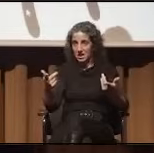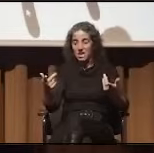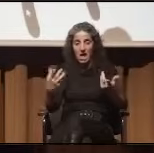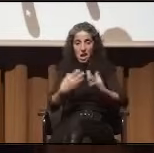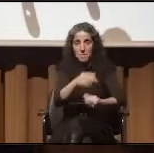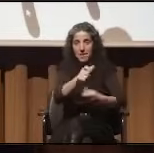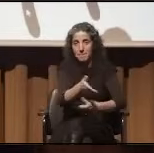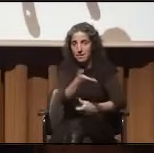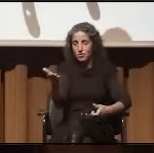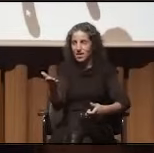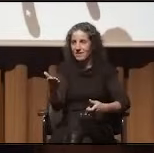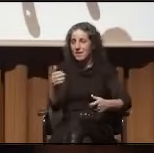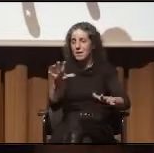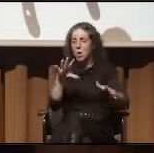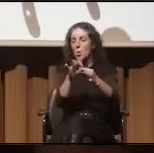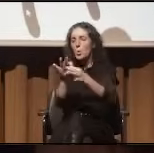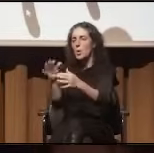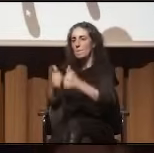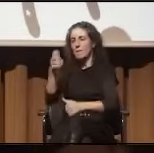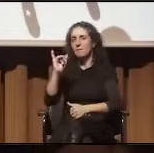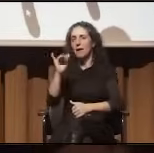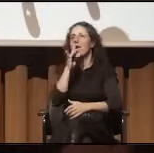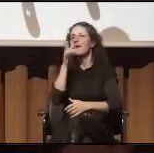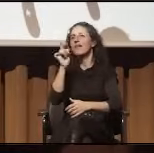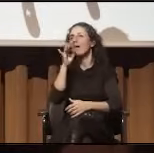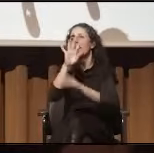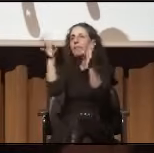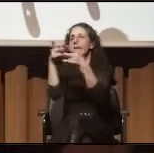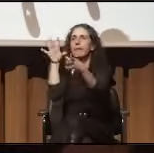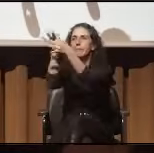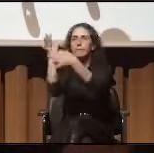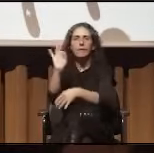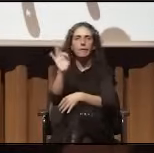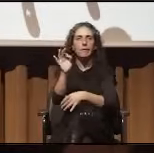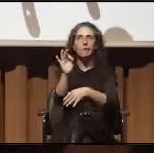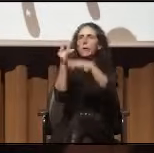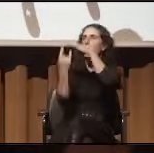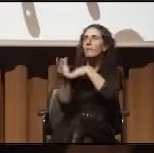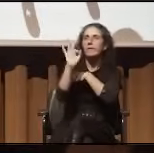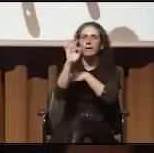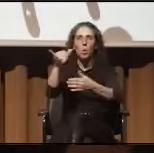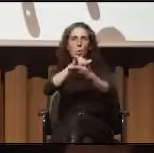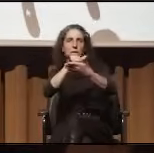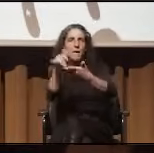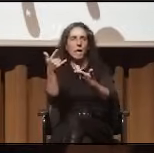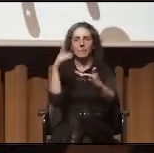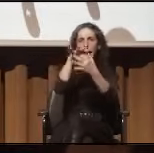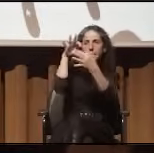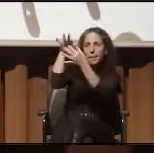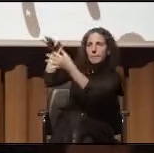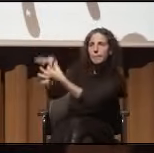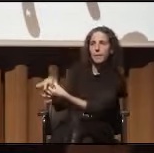conectados entre nosotros y ahora estamos conectados con la nube, con el internet, con el wifi, con el WhatsApp, con todas estas